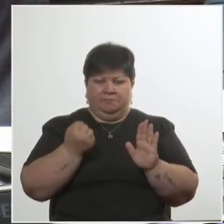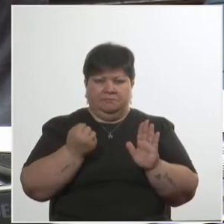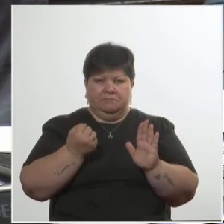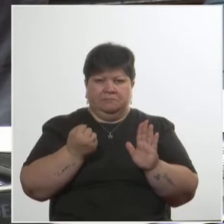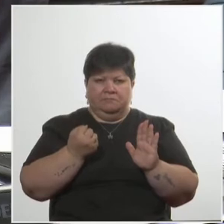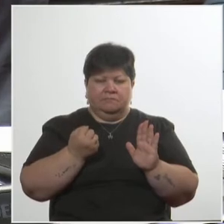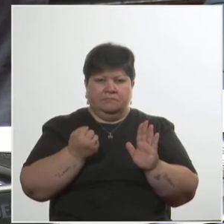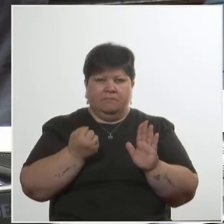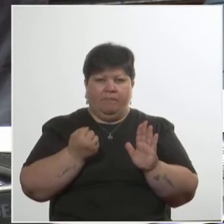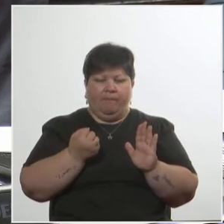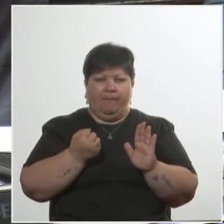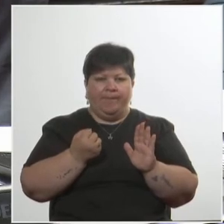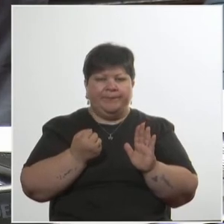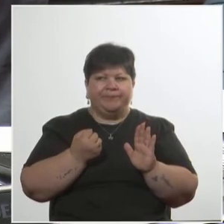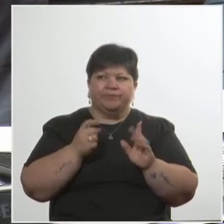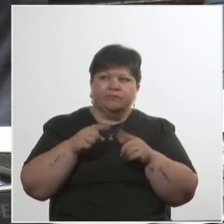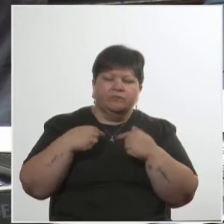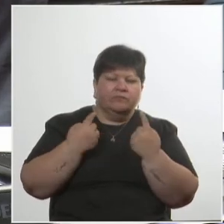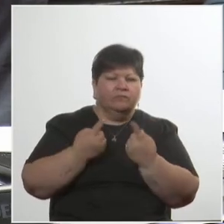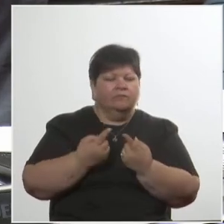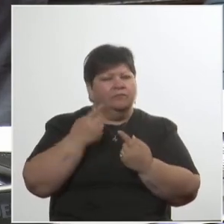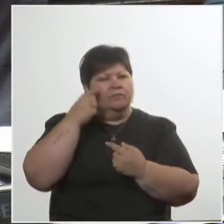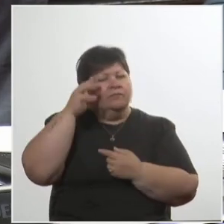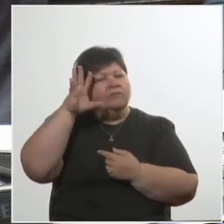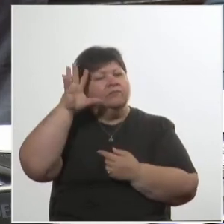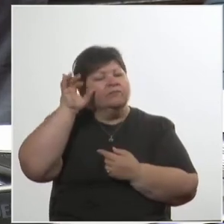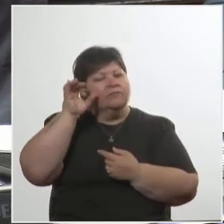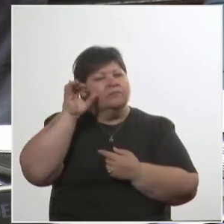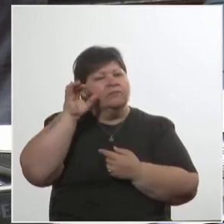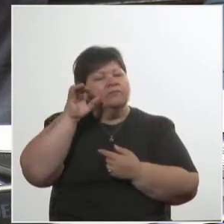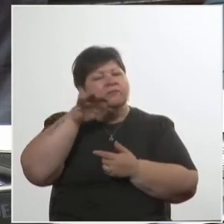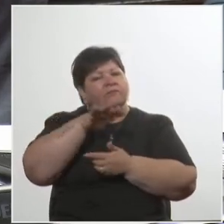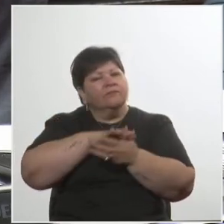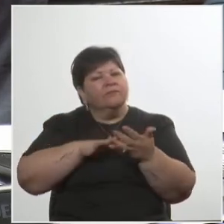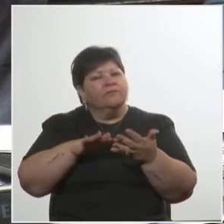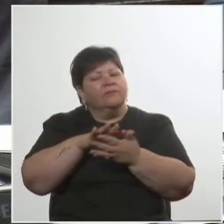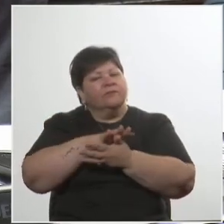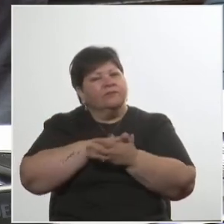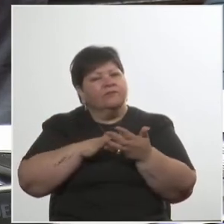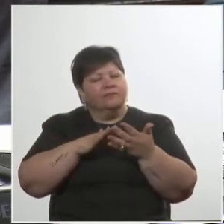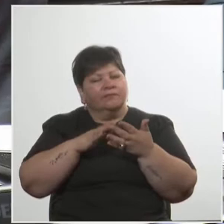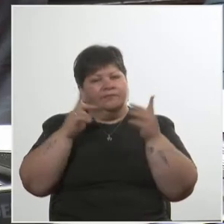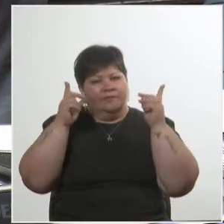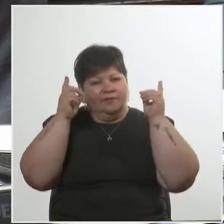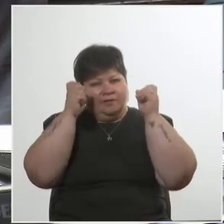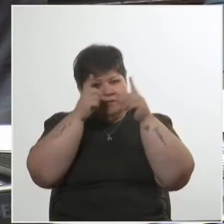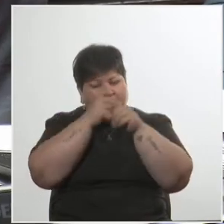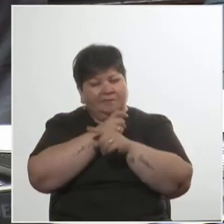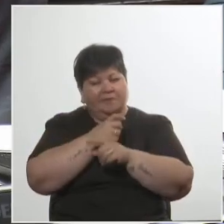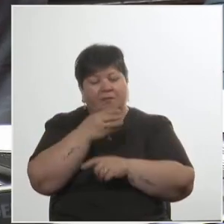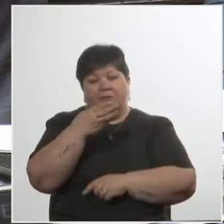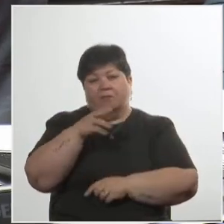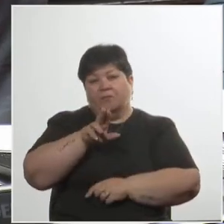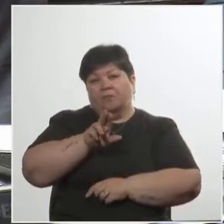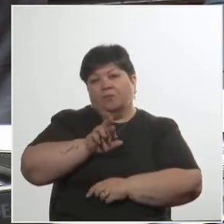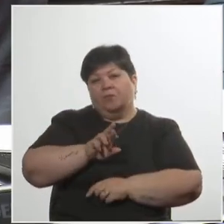bueno nosotros recordamos los casos este paradigmáticos del señor burgueño